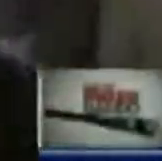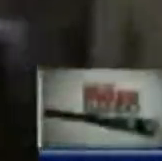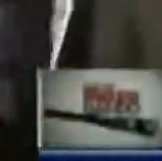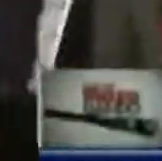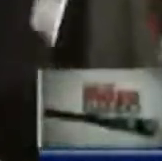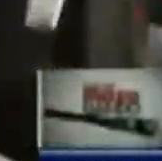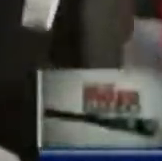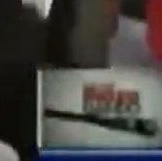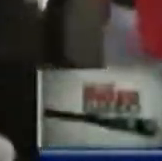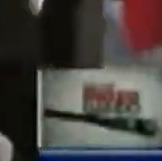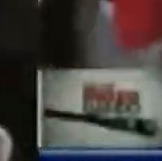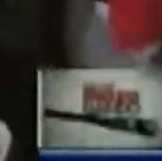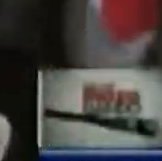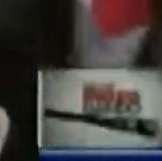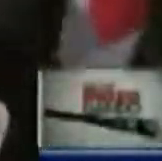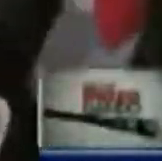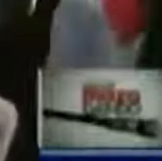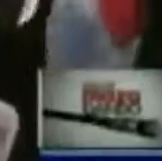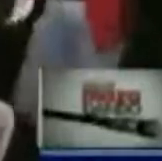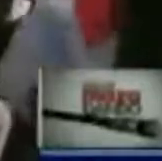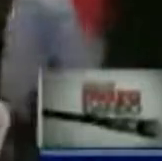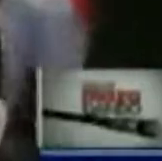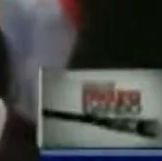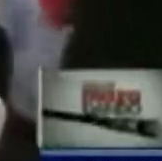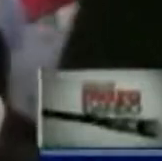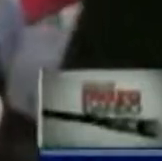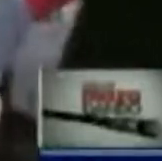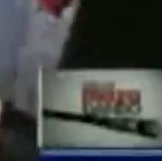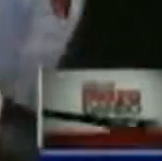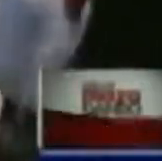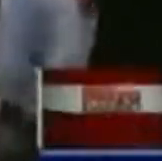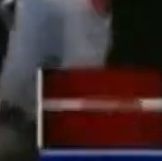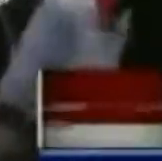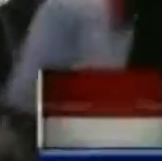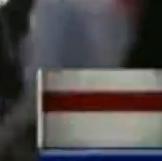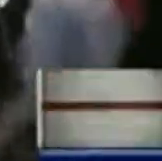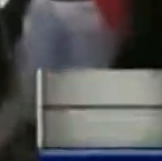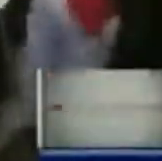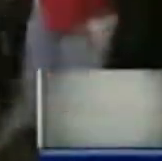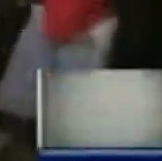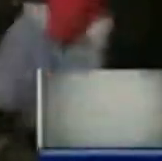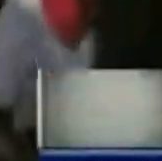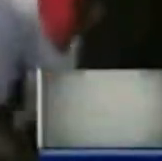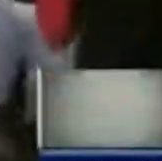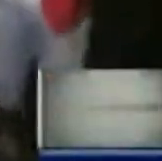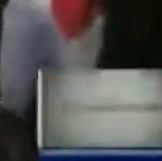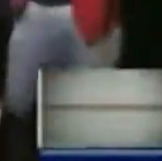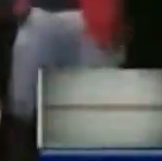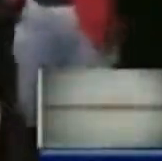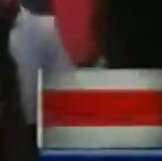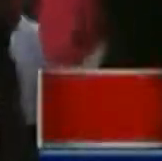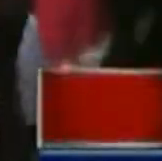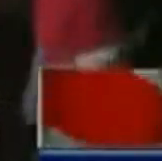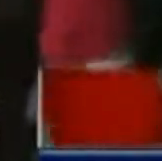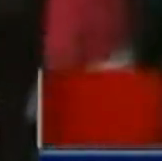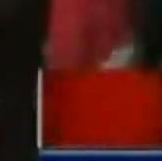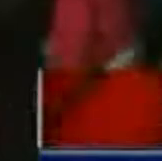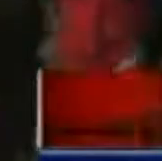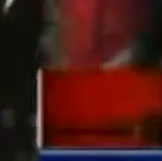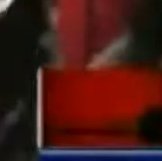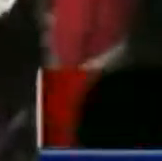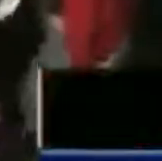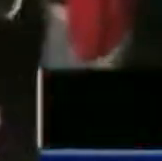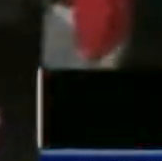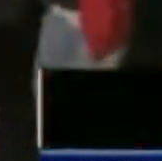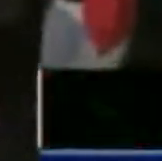sobre el lago más que tú lo soy colosal se puso a punto finales transporte ha llorado Mira